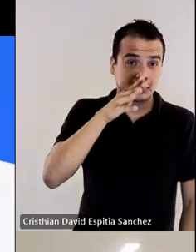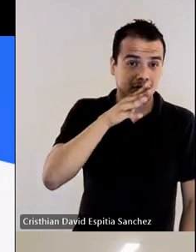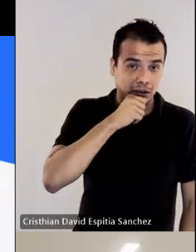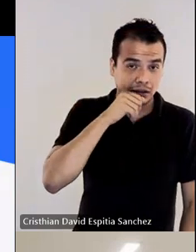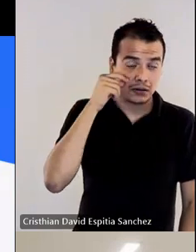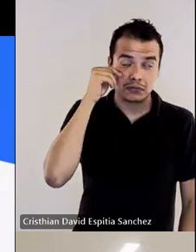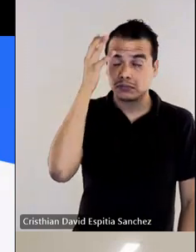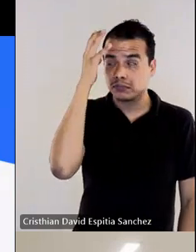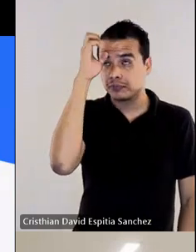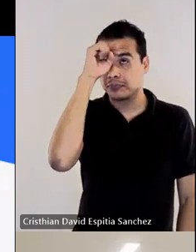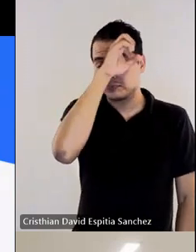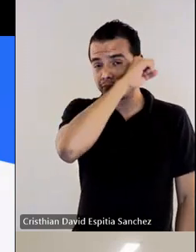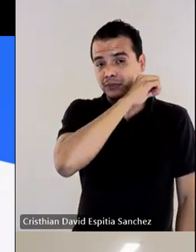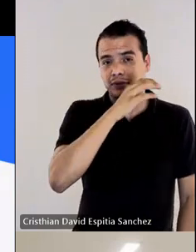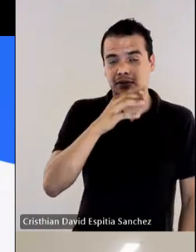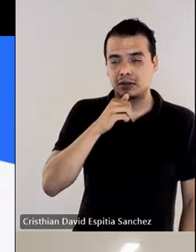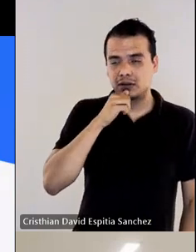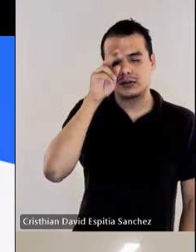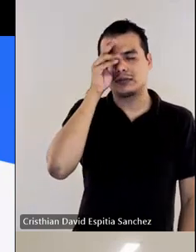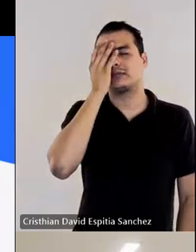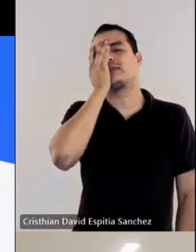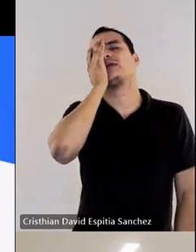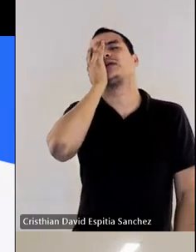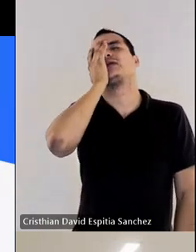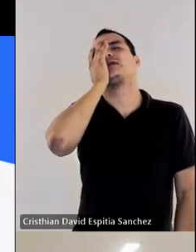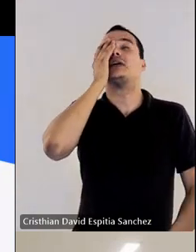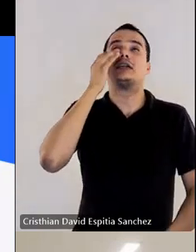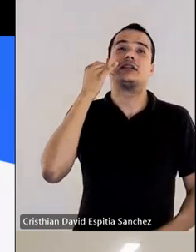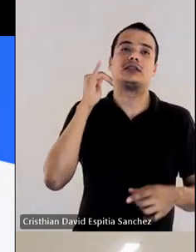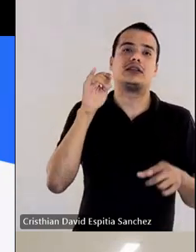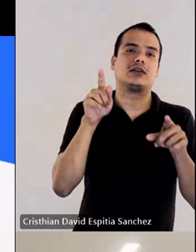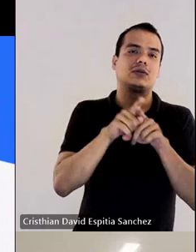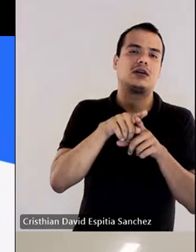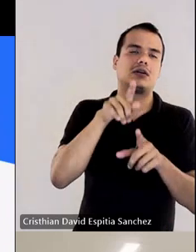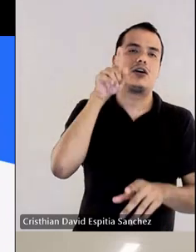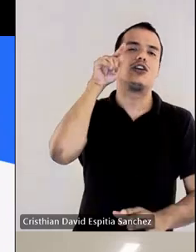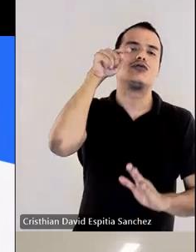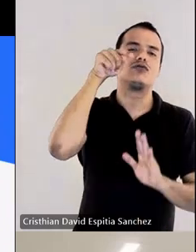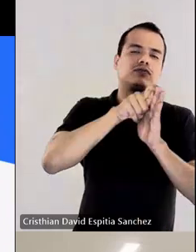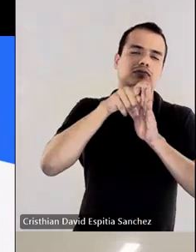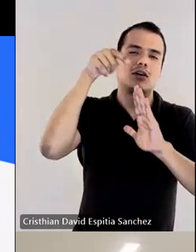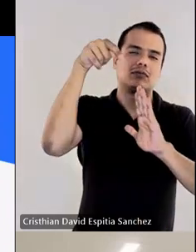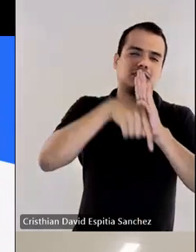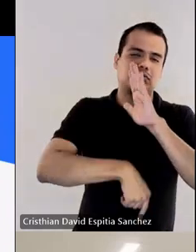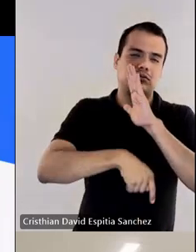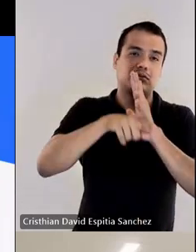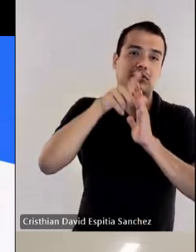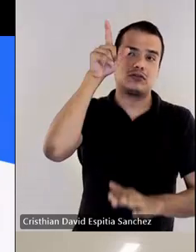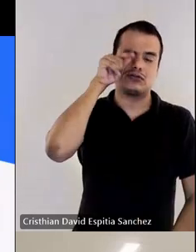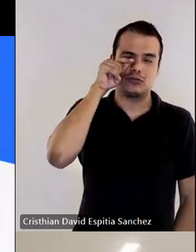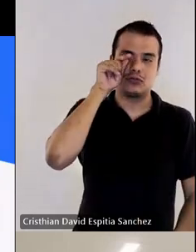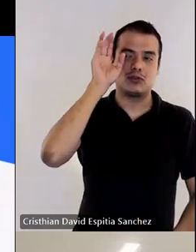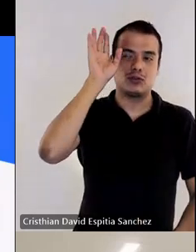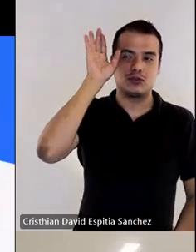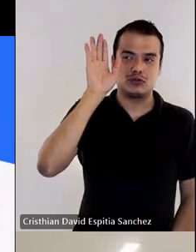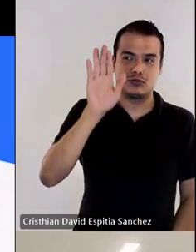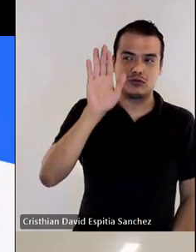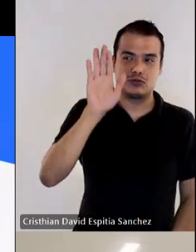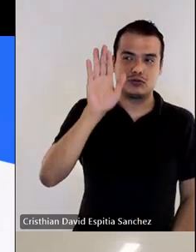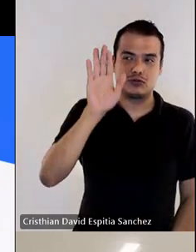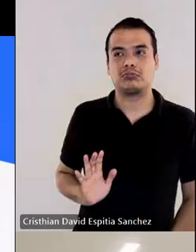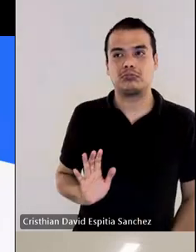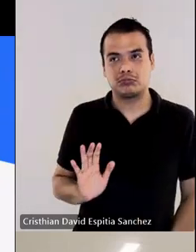vamos a encontrar un estado prácticamente de una somnolencia total. La contracción es muy